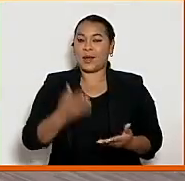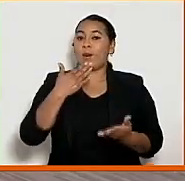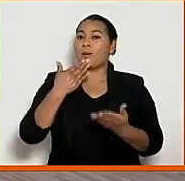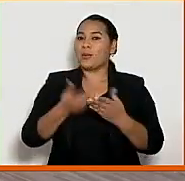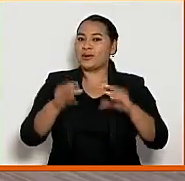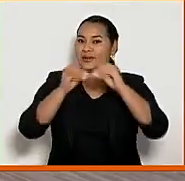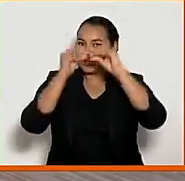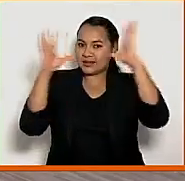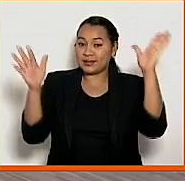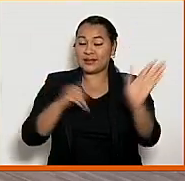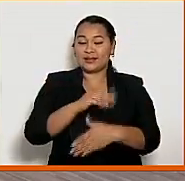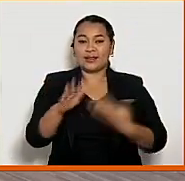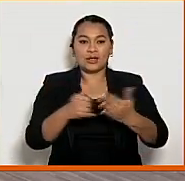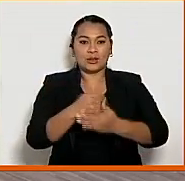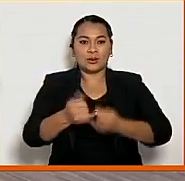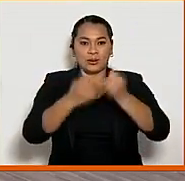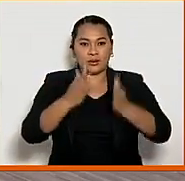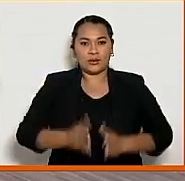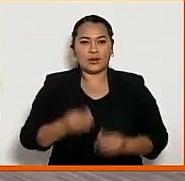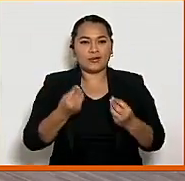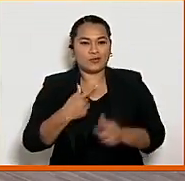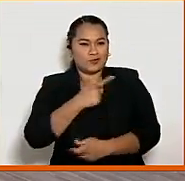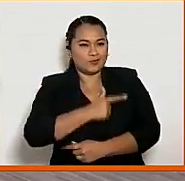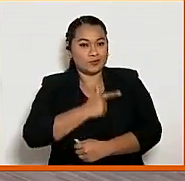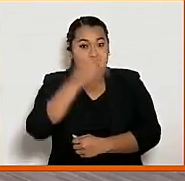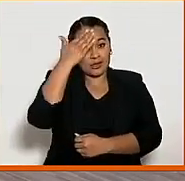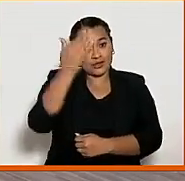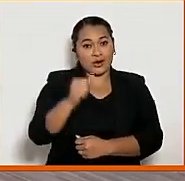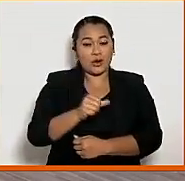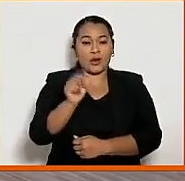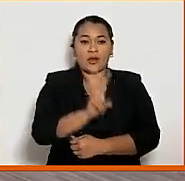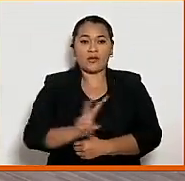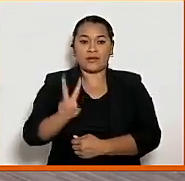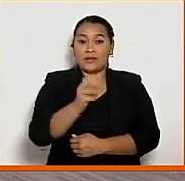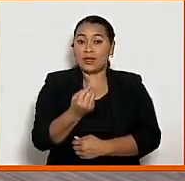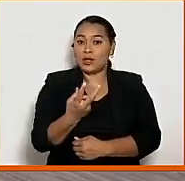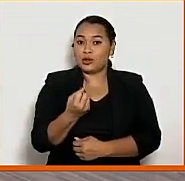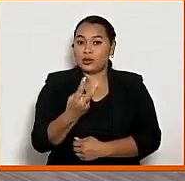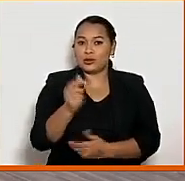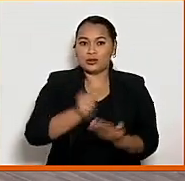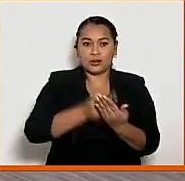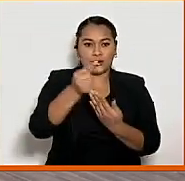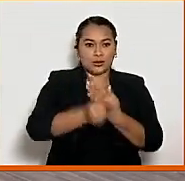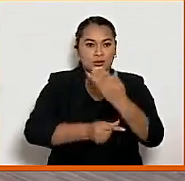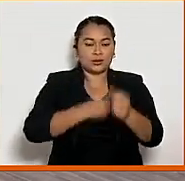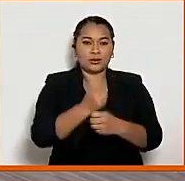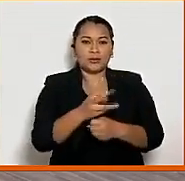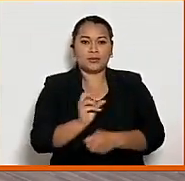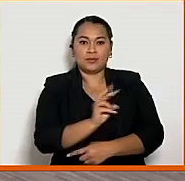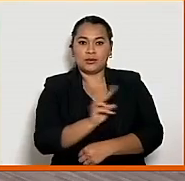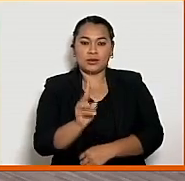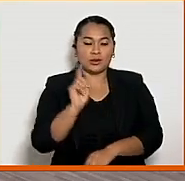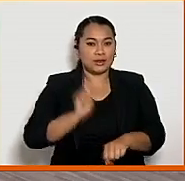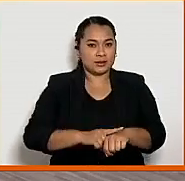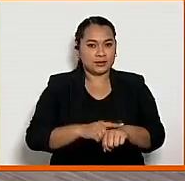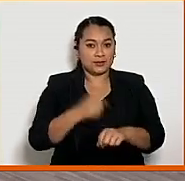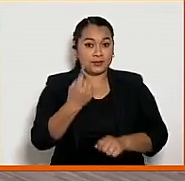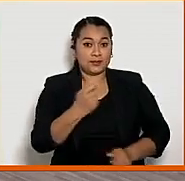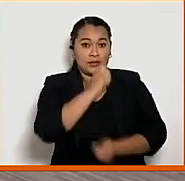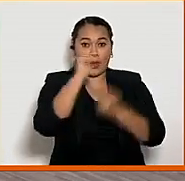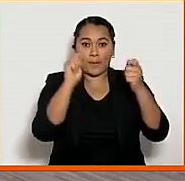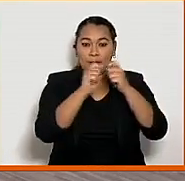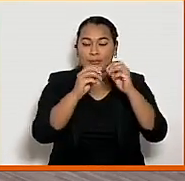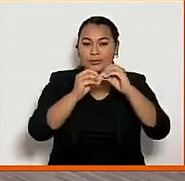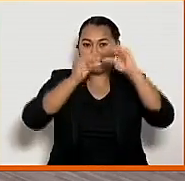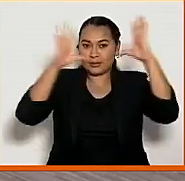Buenos días, queridos jugadores. Qué placer saludarlos esta mañana de viernes 12 de agosto del año 2022. Son las 11 en punto de la